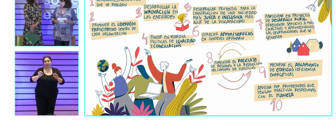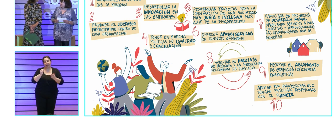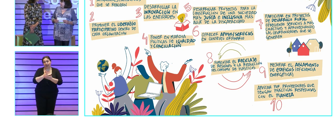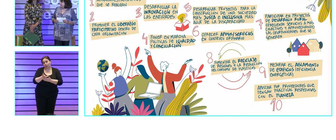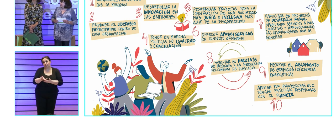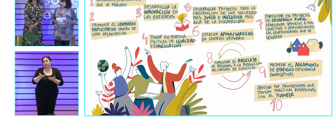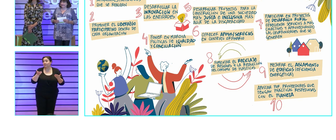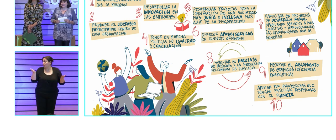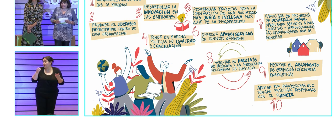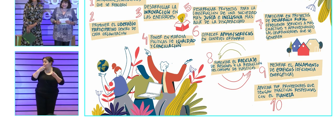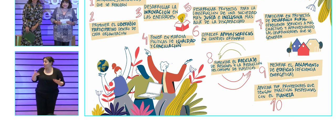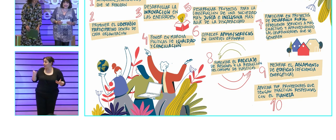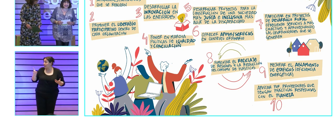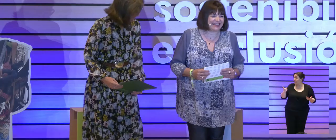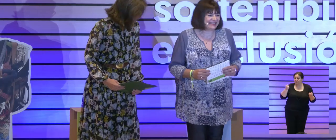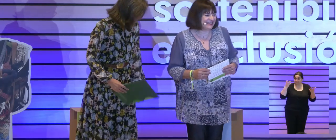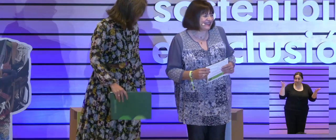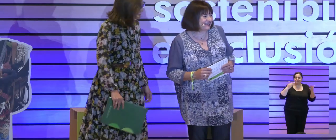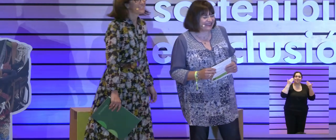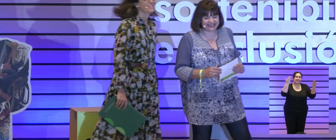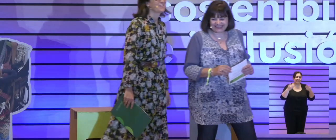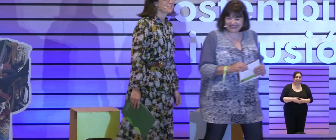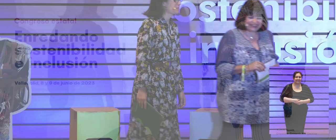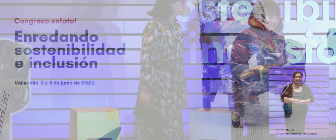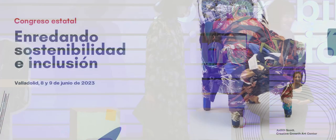muy bien no Muchísimas gracias Muchísimas gracias